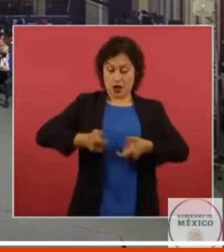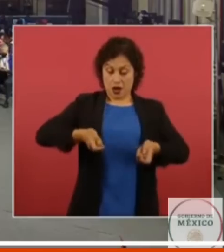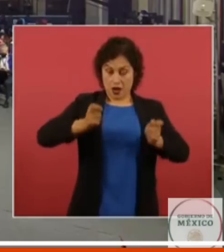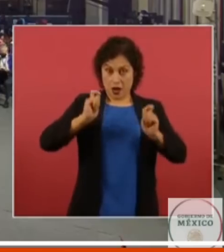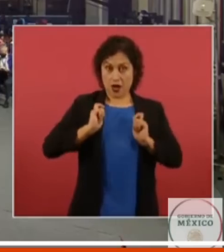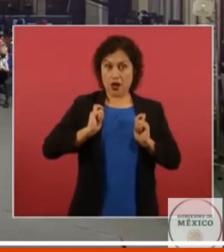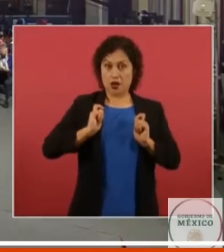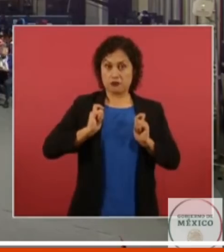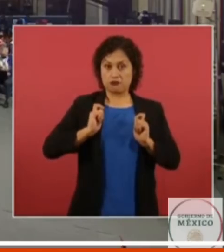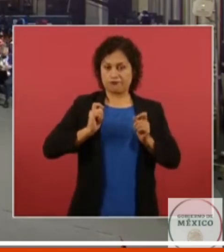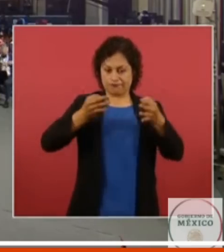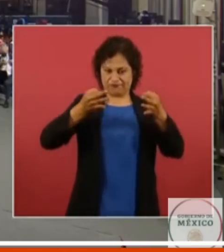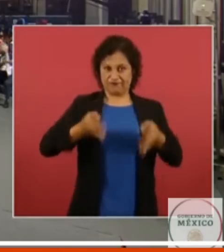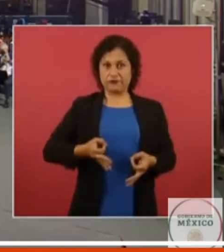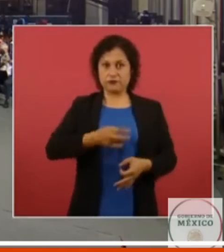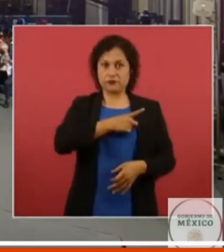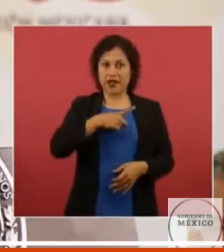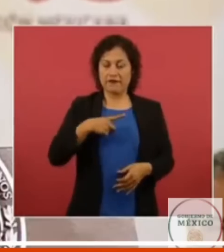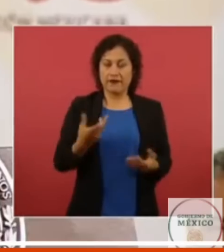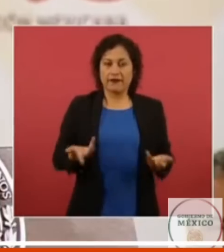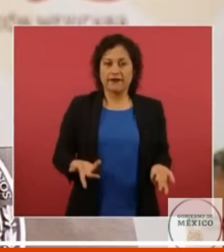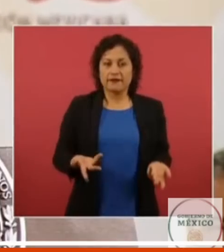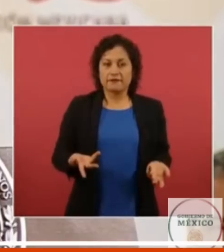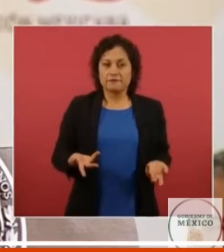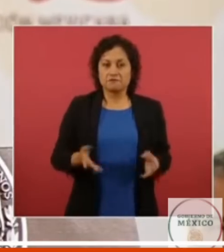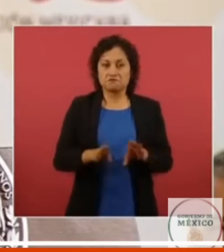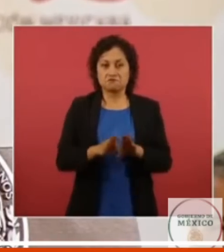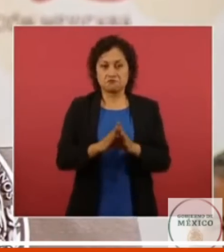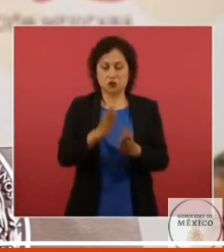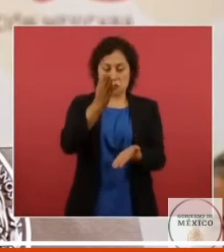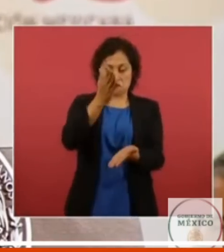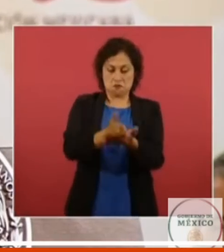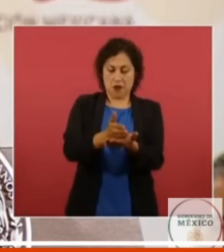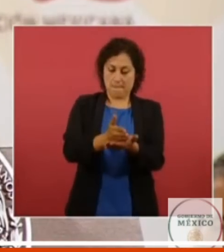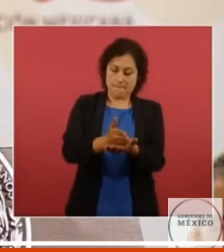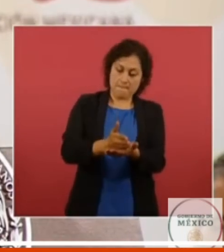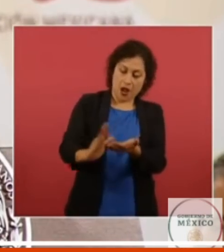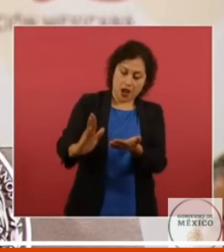actuar con rectitud, pintar la raya,